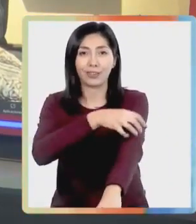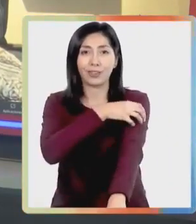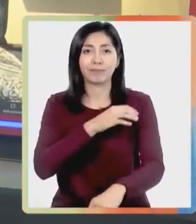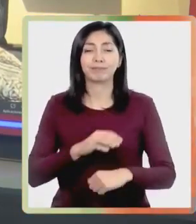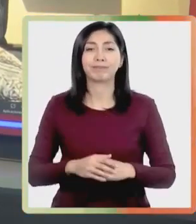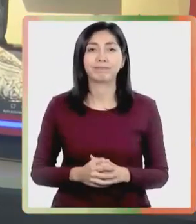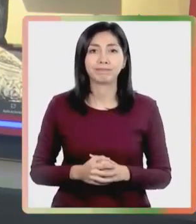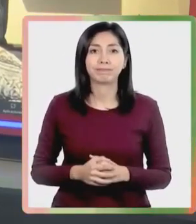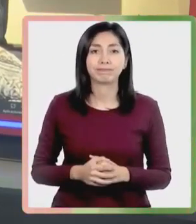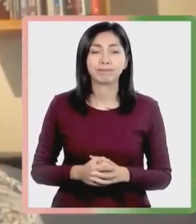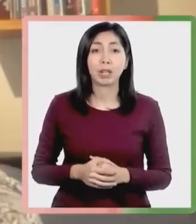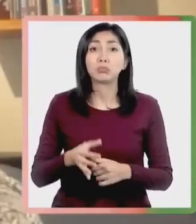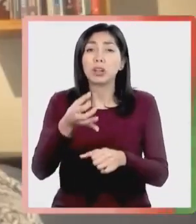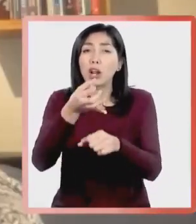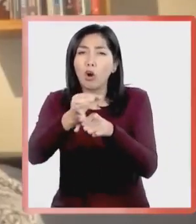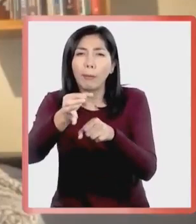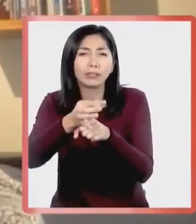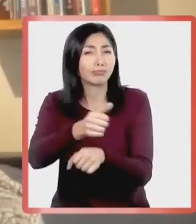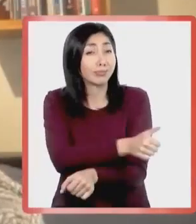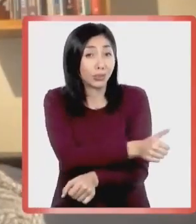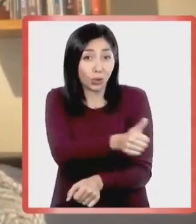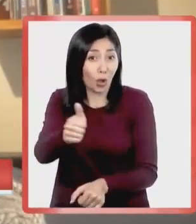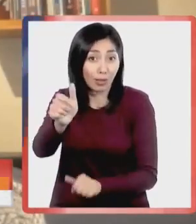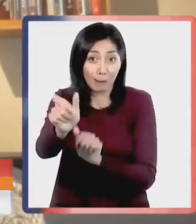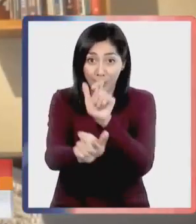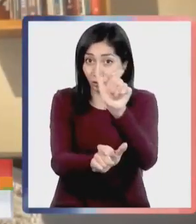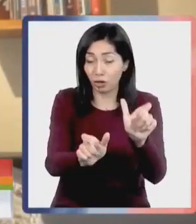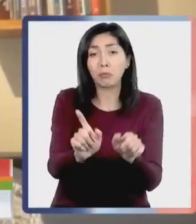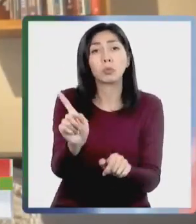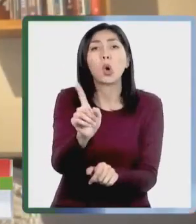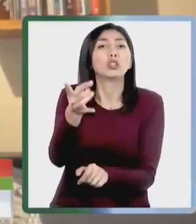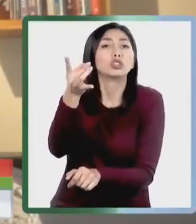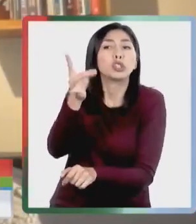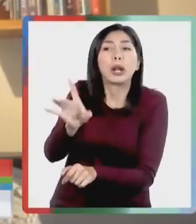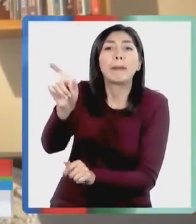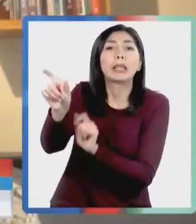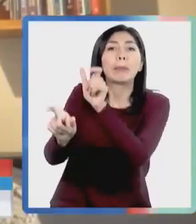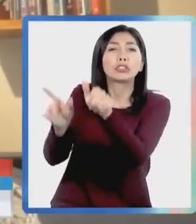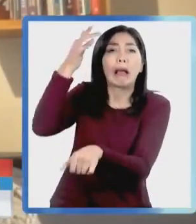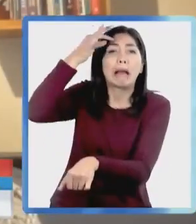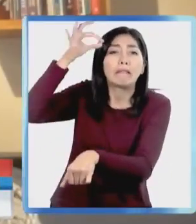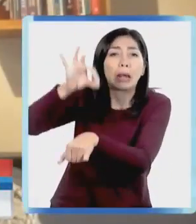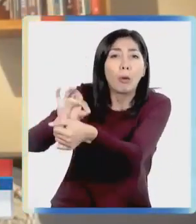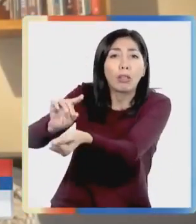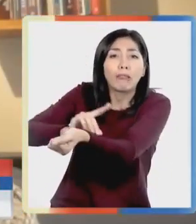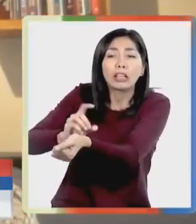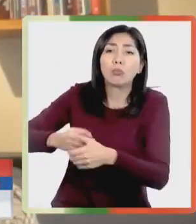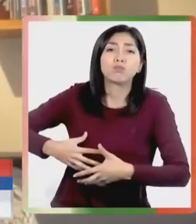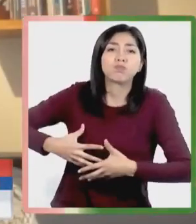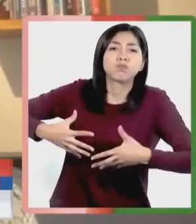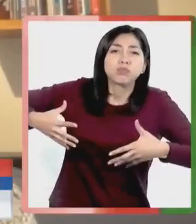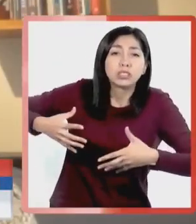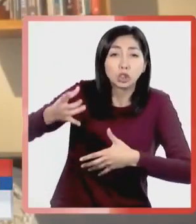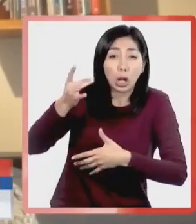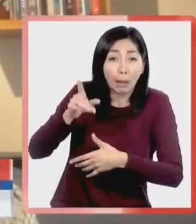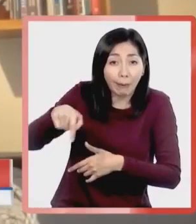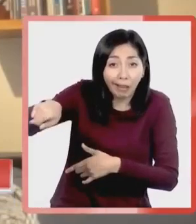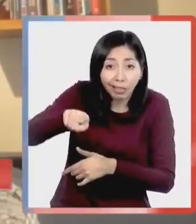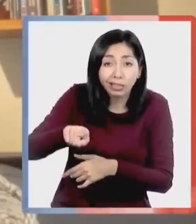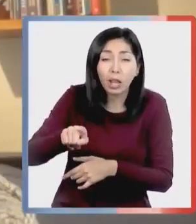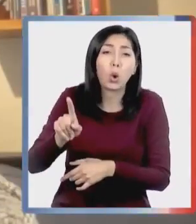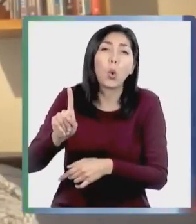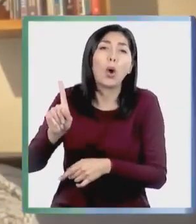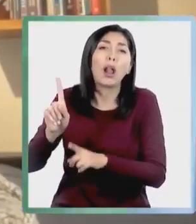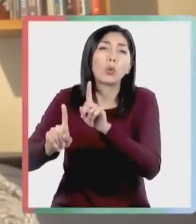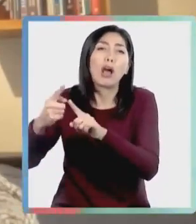en las regiones. Esto es una recomendación para todas las personas, o sea, no solamente para aquellas personas que ya tienen sobrepeso, obesidad o